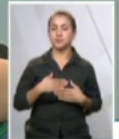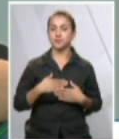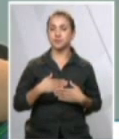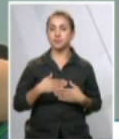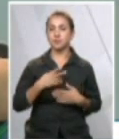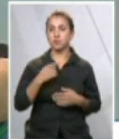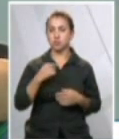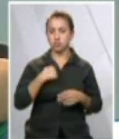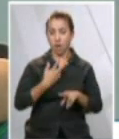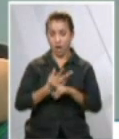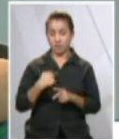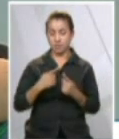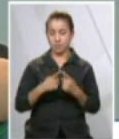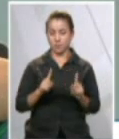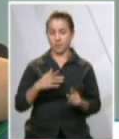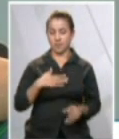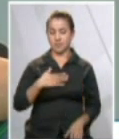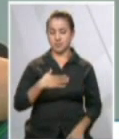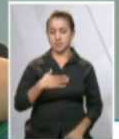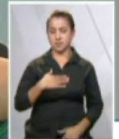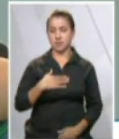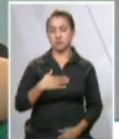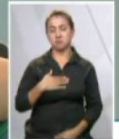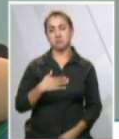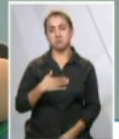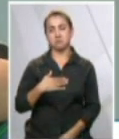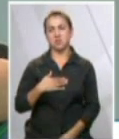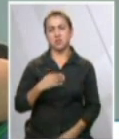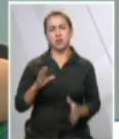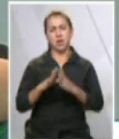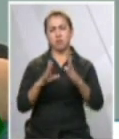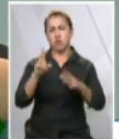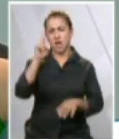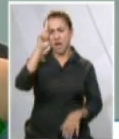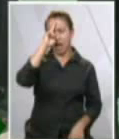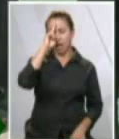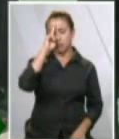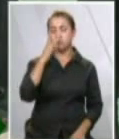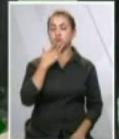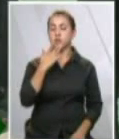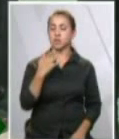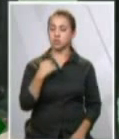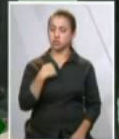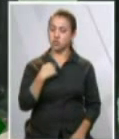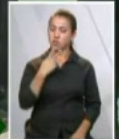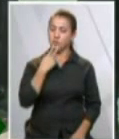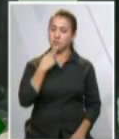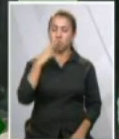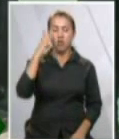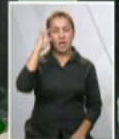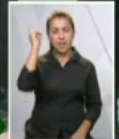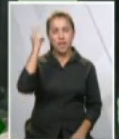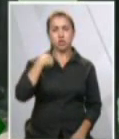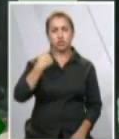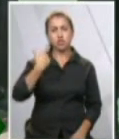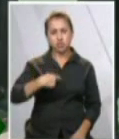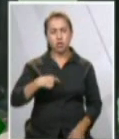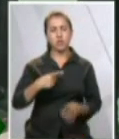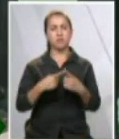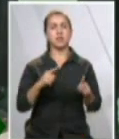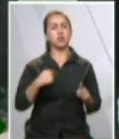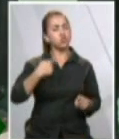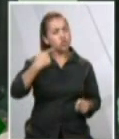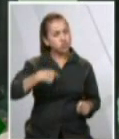desde la diferencia, como te decía antes, es súper raro, porque tú vives como con la idea de que eres diferente, pero